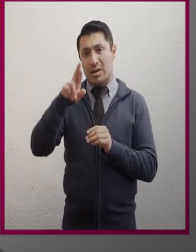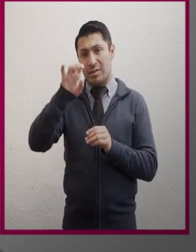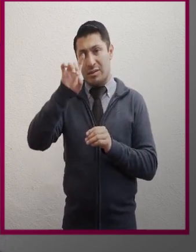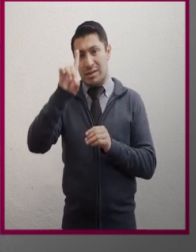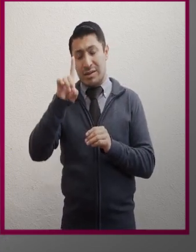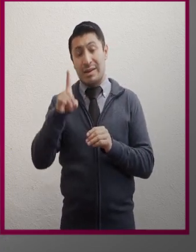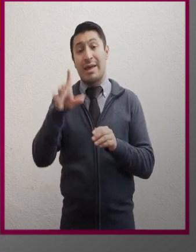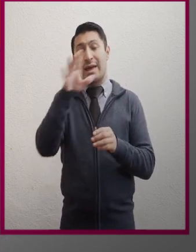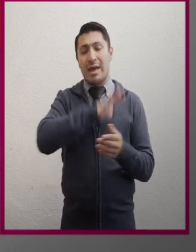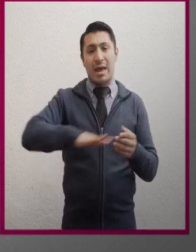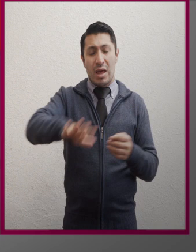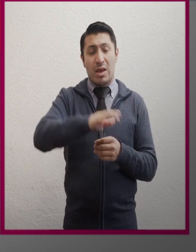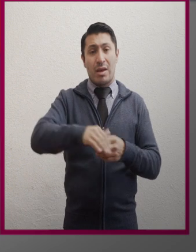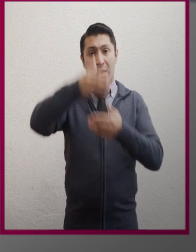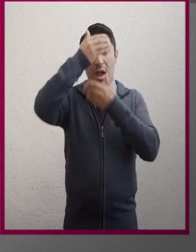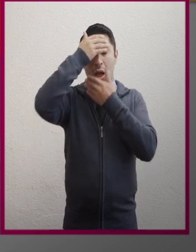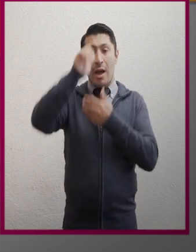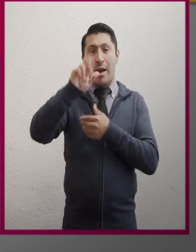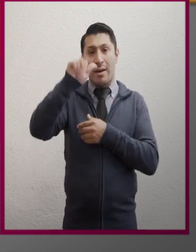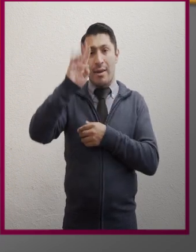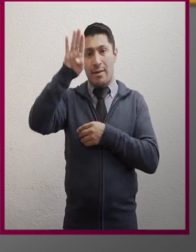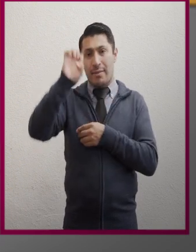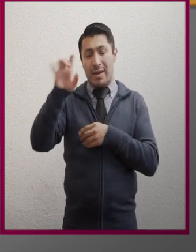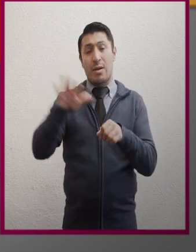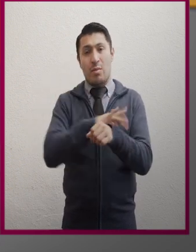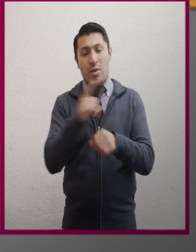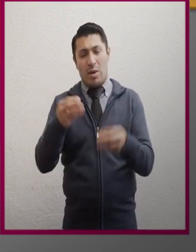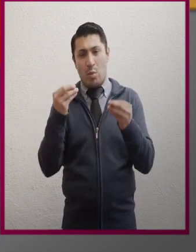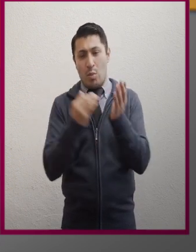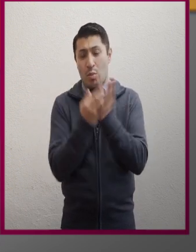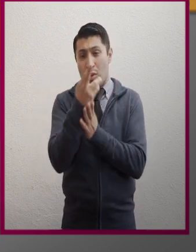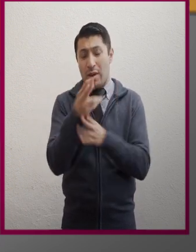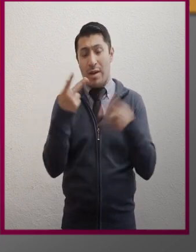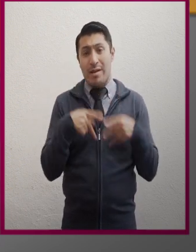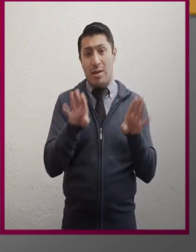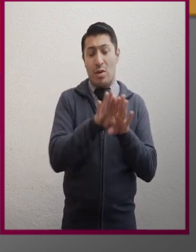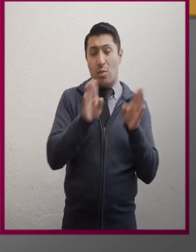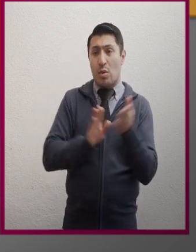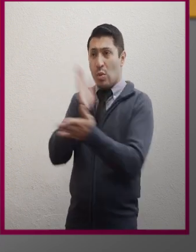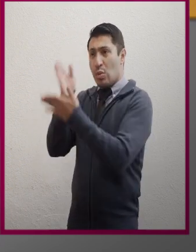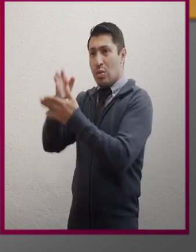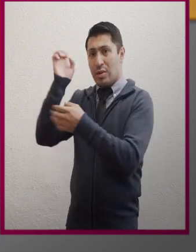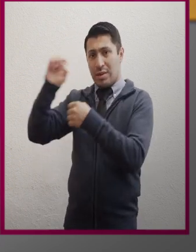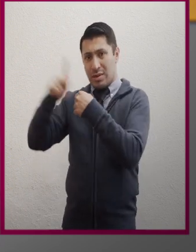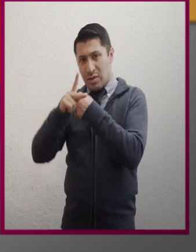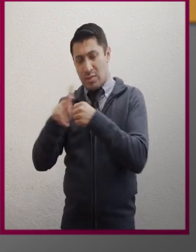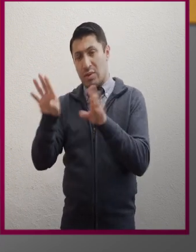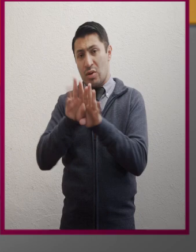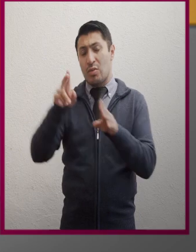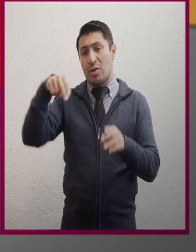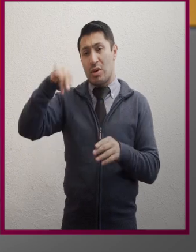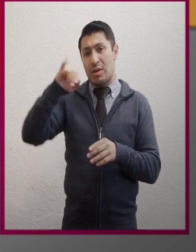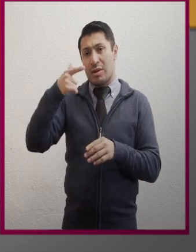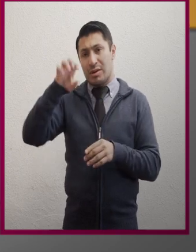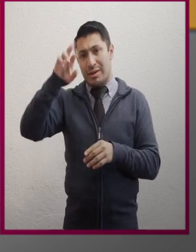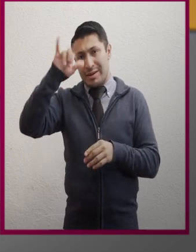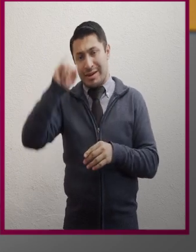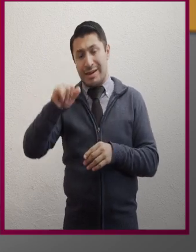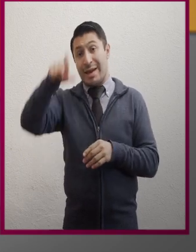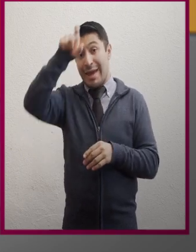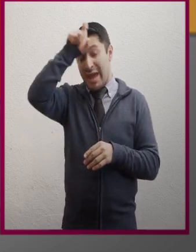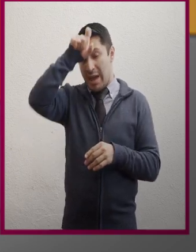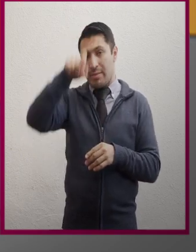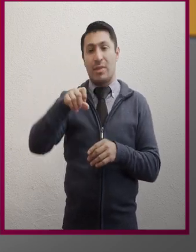del Magreb, es decir, en la zona árabe, porque de allí la mayoría de las personas emigra hacia Europa, así como